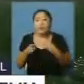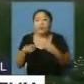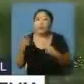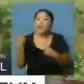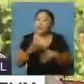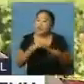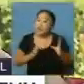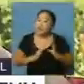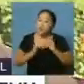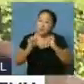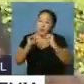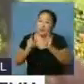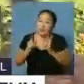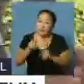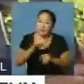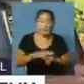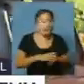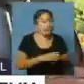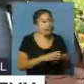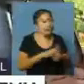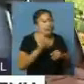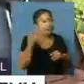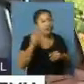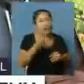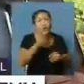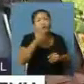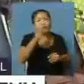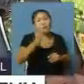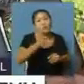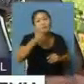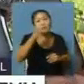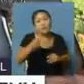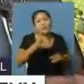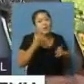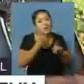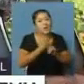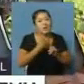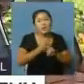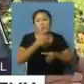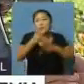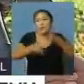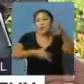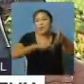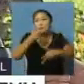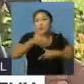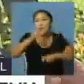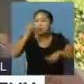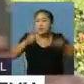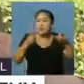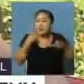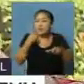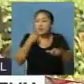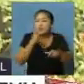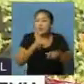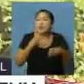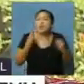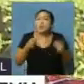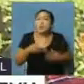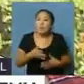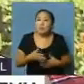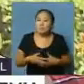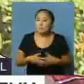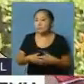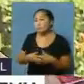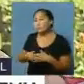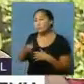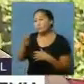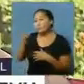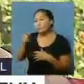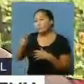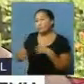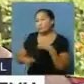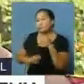hicimos nosotros. ¿Se hacen todas las recomendaciones permanentemente aquí a la comunidad? ¿Cómo es? Sí,